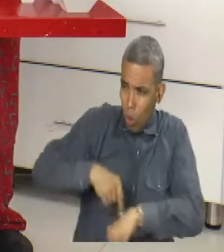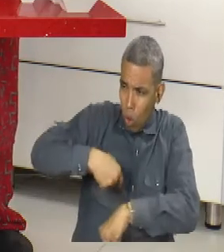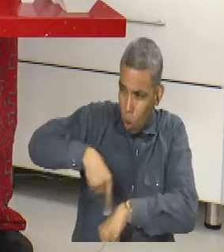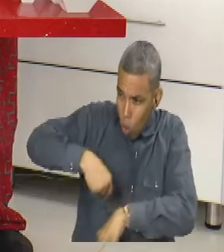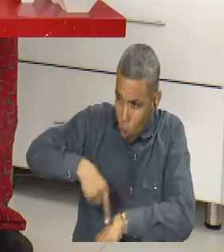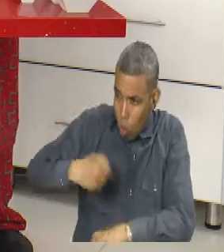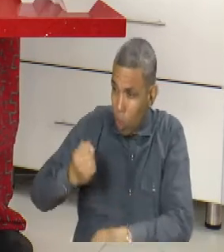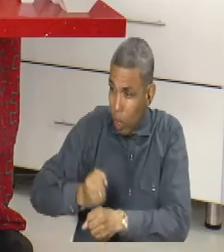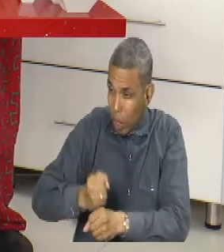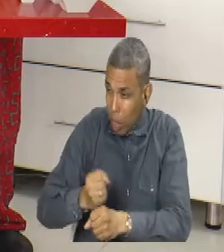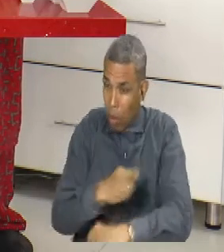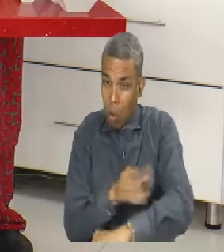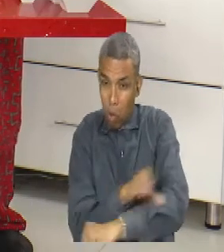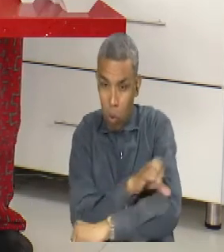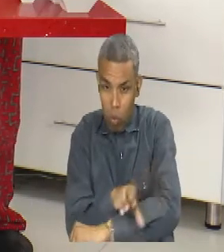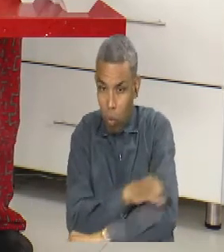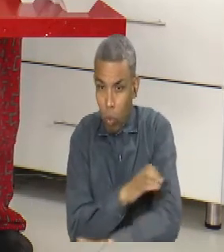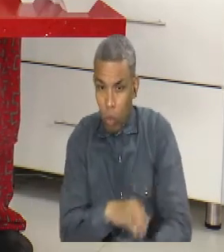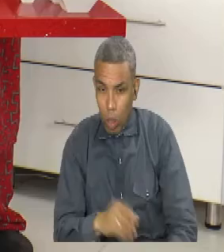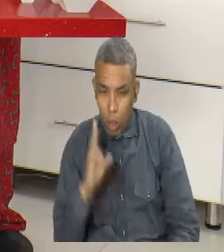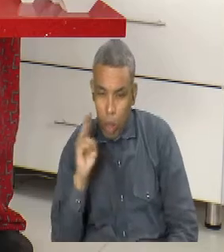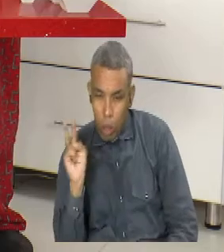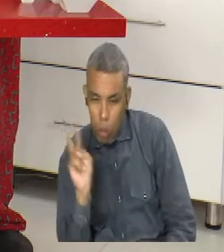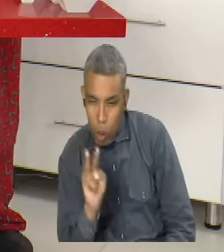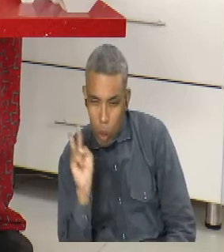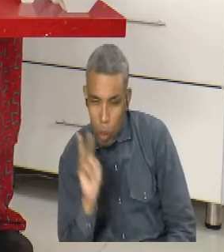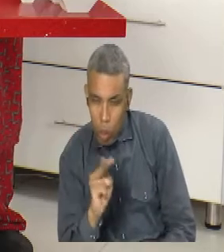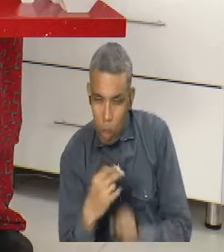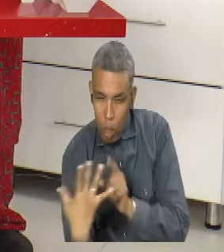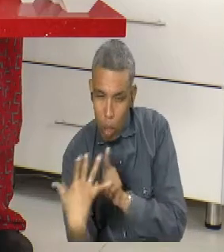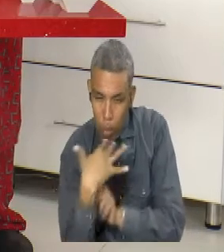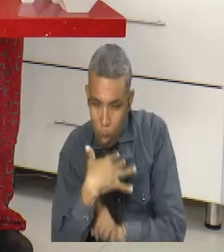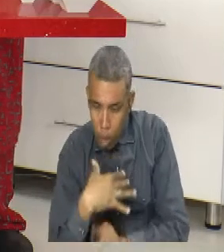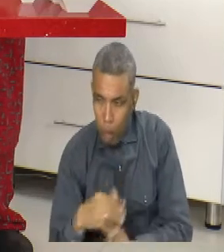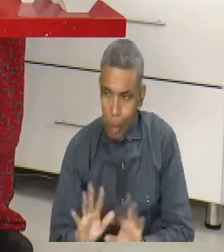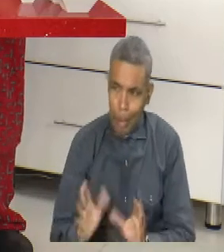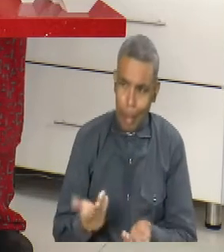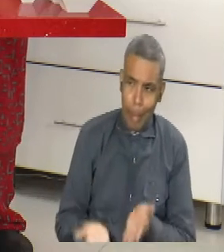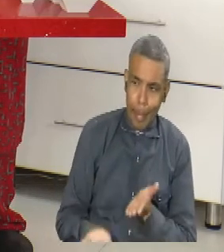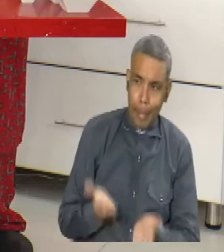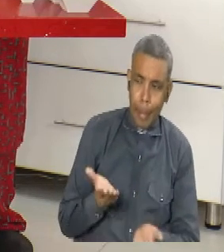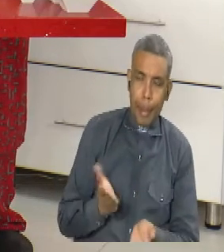determina el uso de las gafas. Entonces, como prevenir